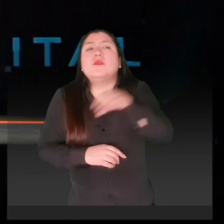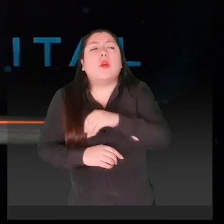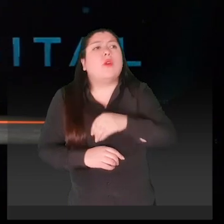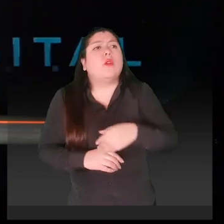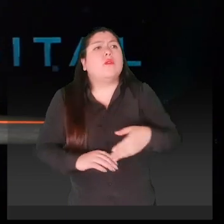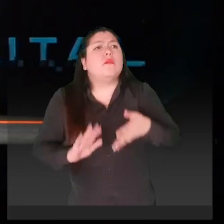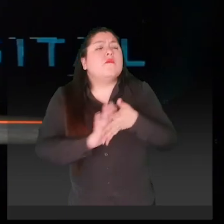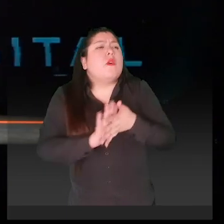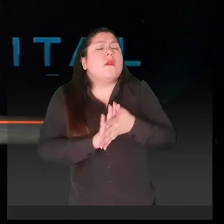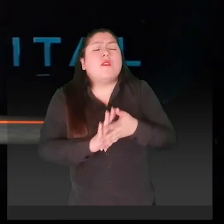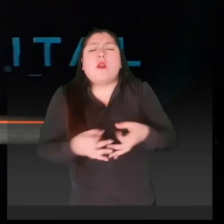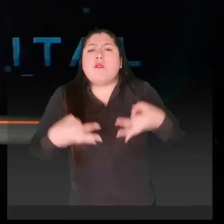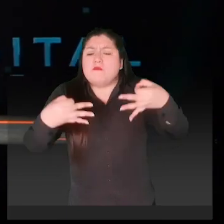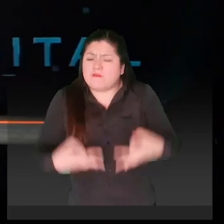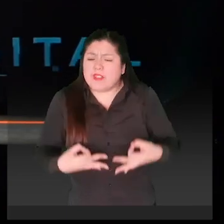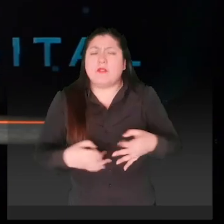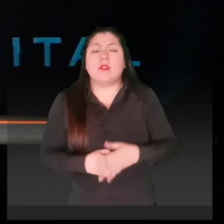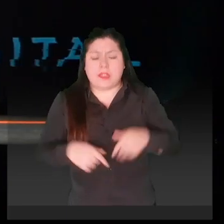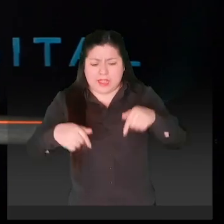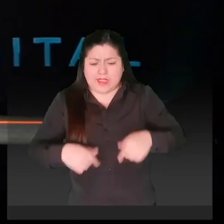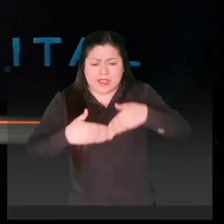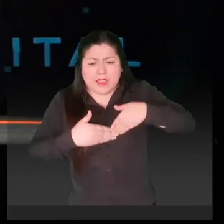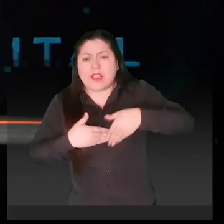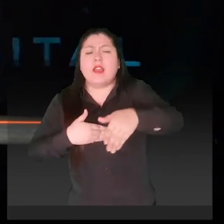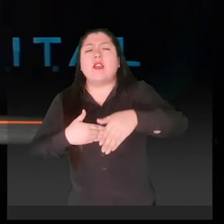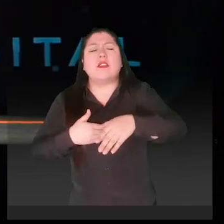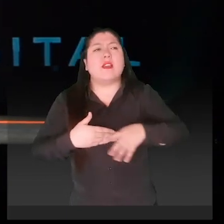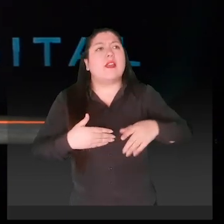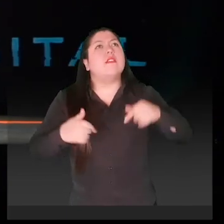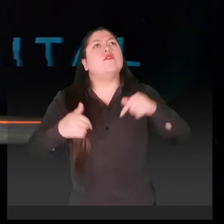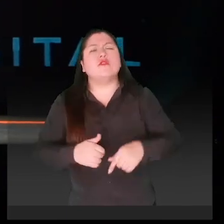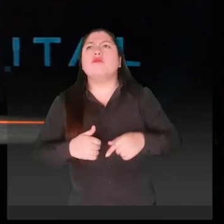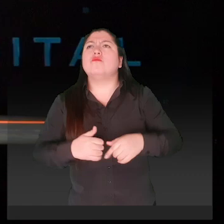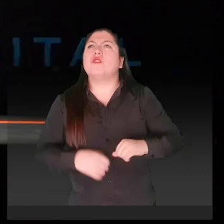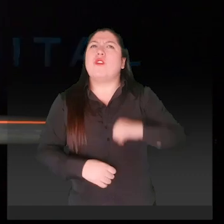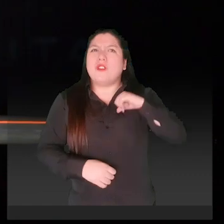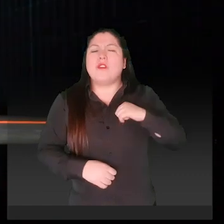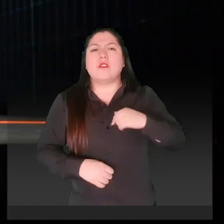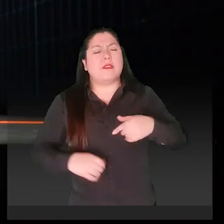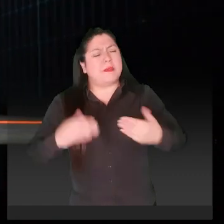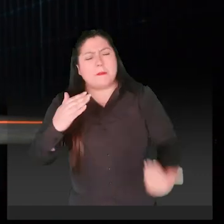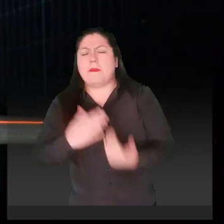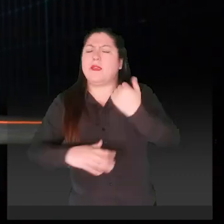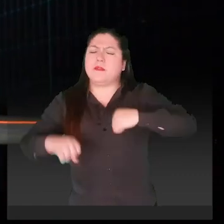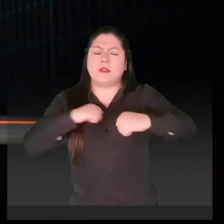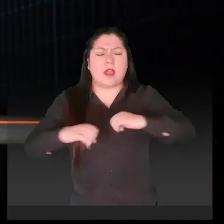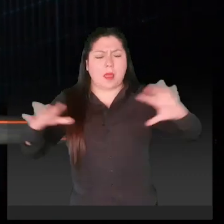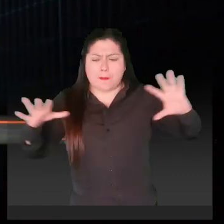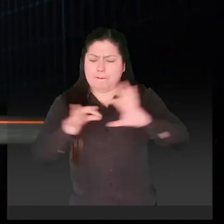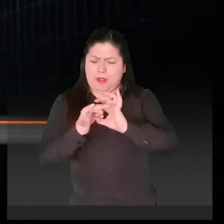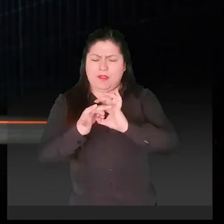este momento, arranco la interoperabilidad con este hilo conductor. Un hilo conductor que nos va a llevar directamente a